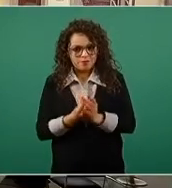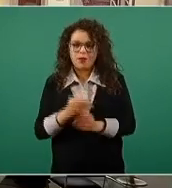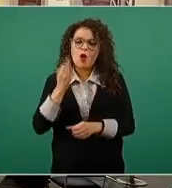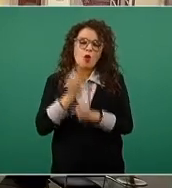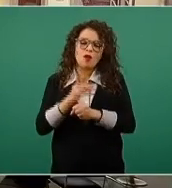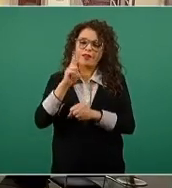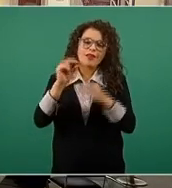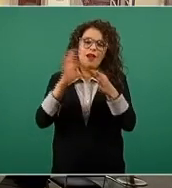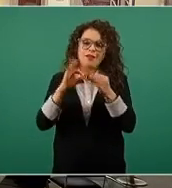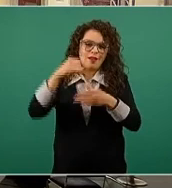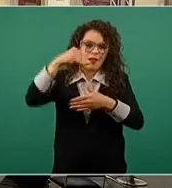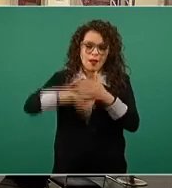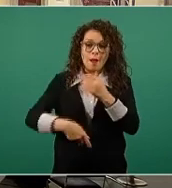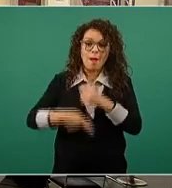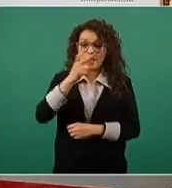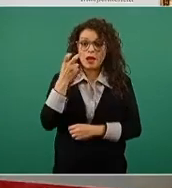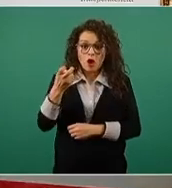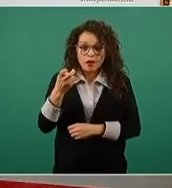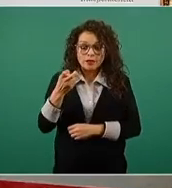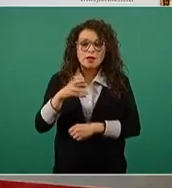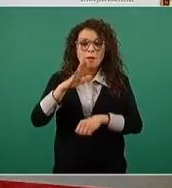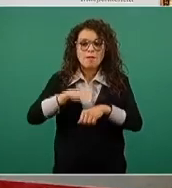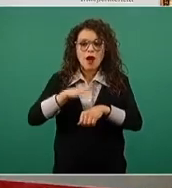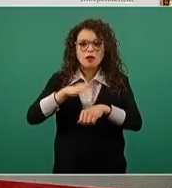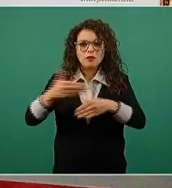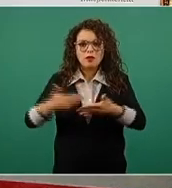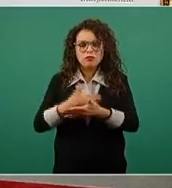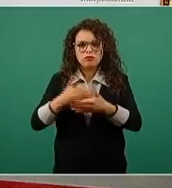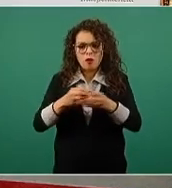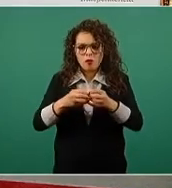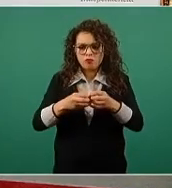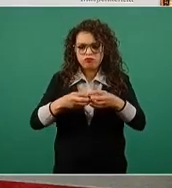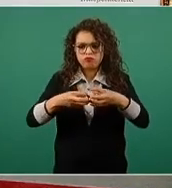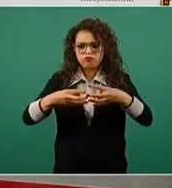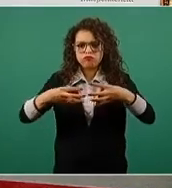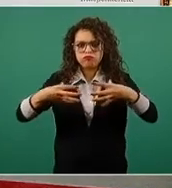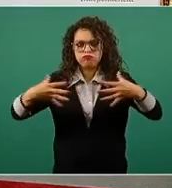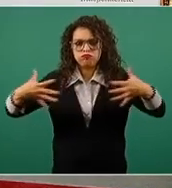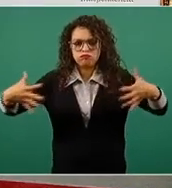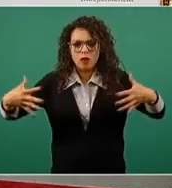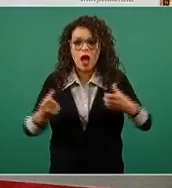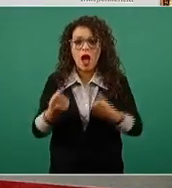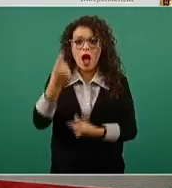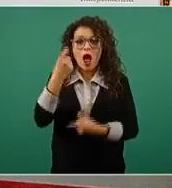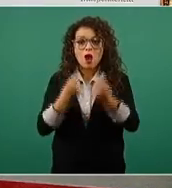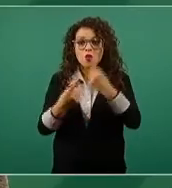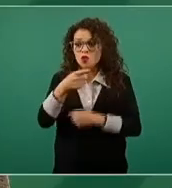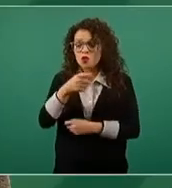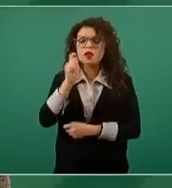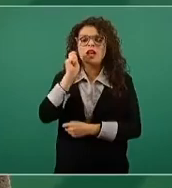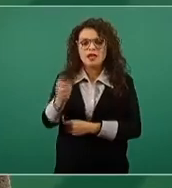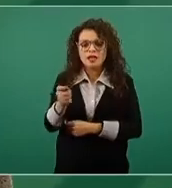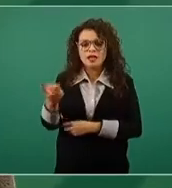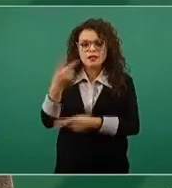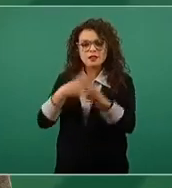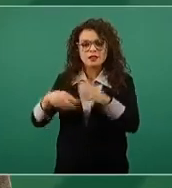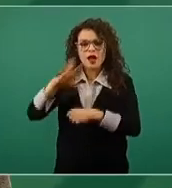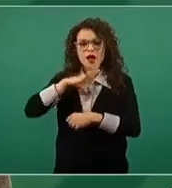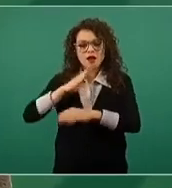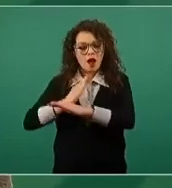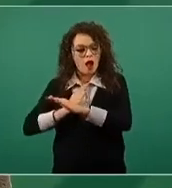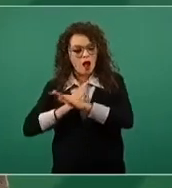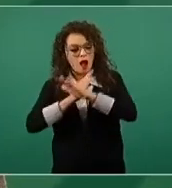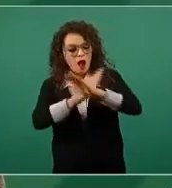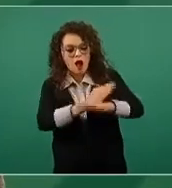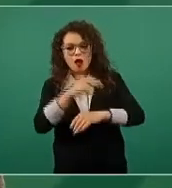estos se multiplican y algunas de ellas producen lo que se llama anticuerpos. En todo ese